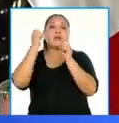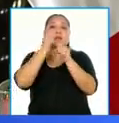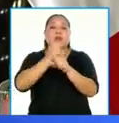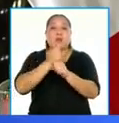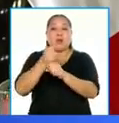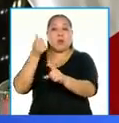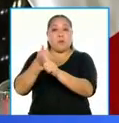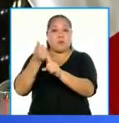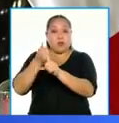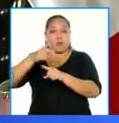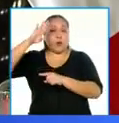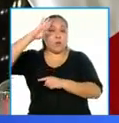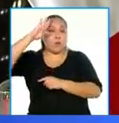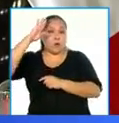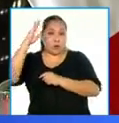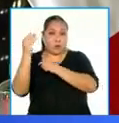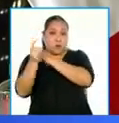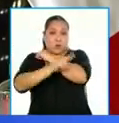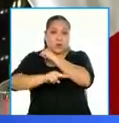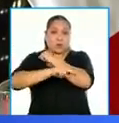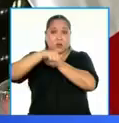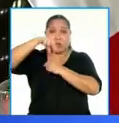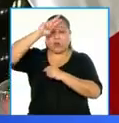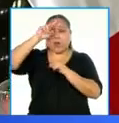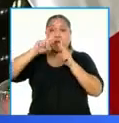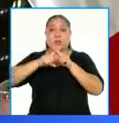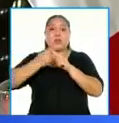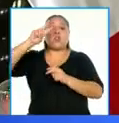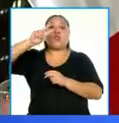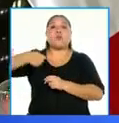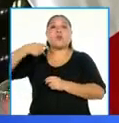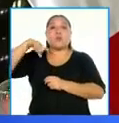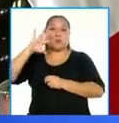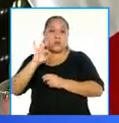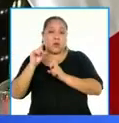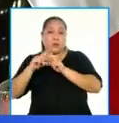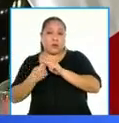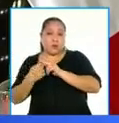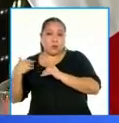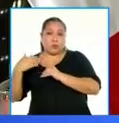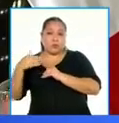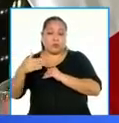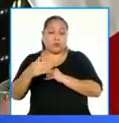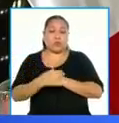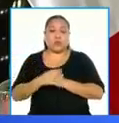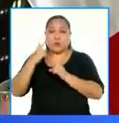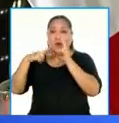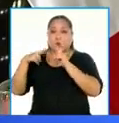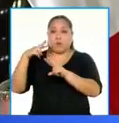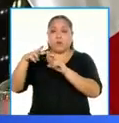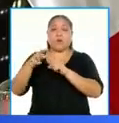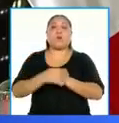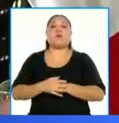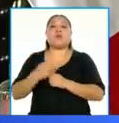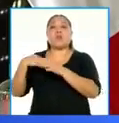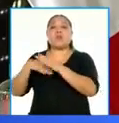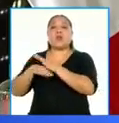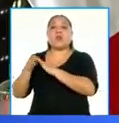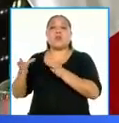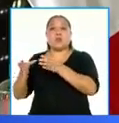que la propia Policía Nacional del Perú inició en 2019 y que dio por resultado lo que es